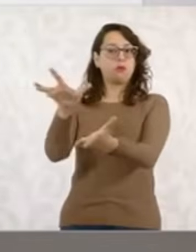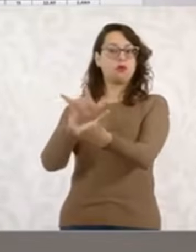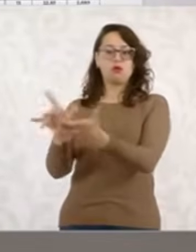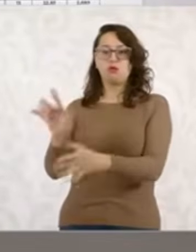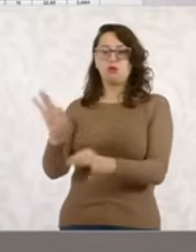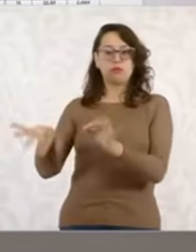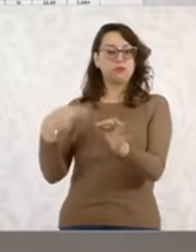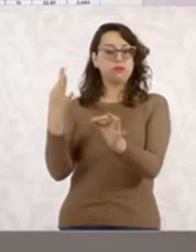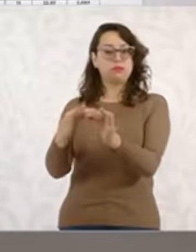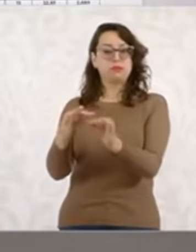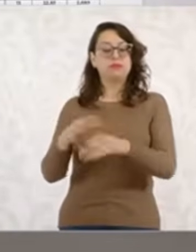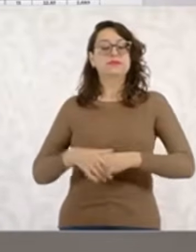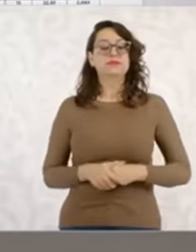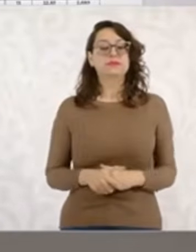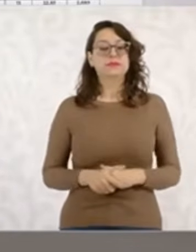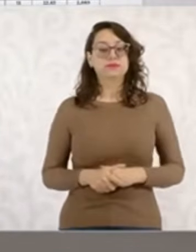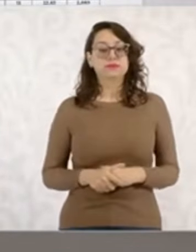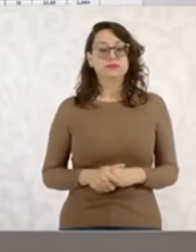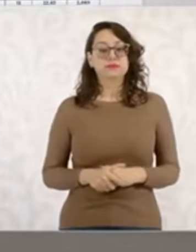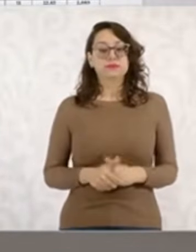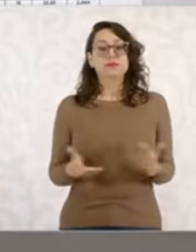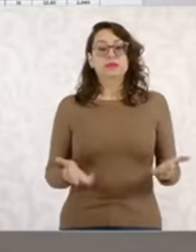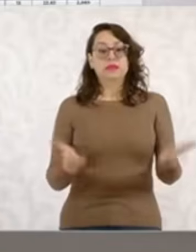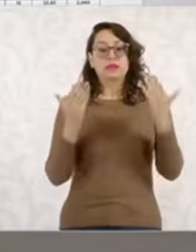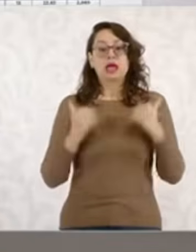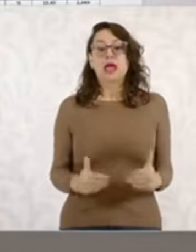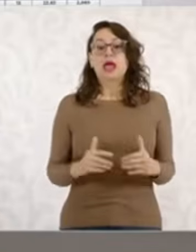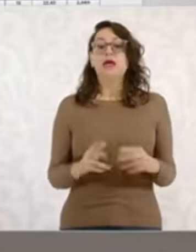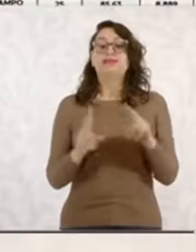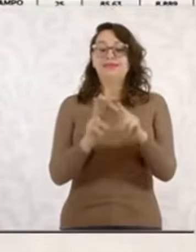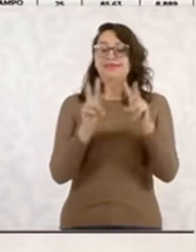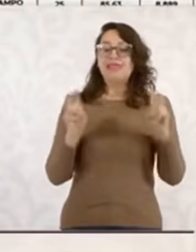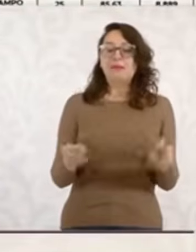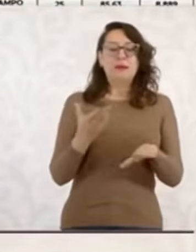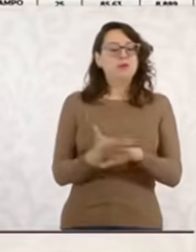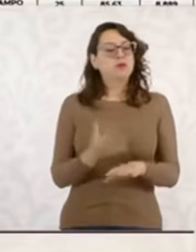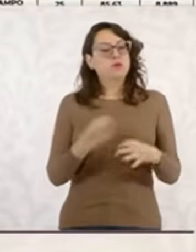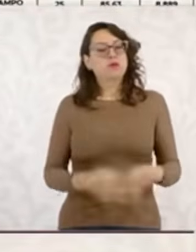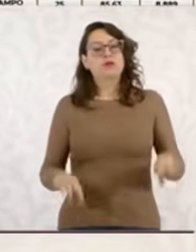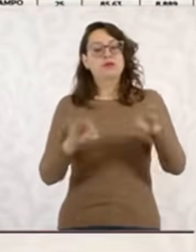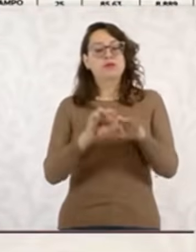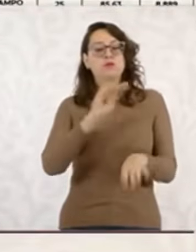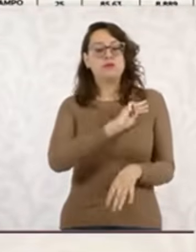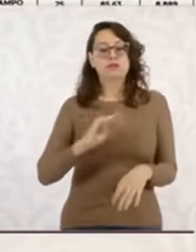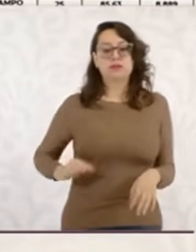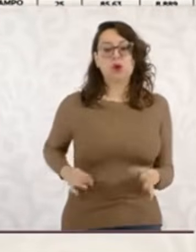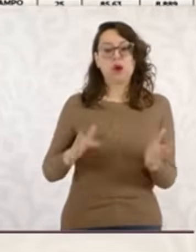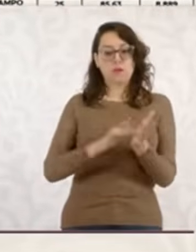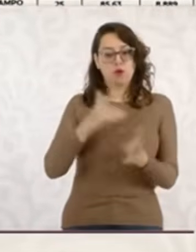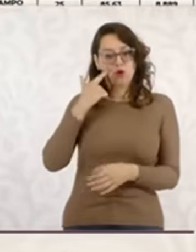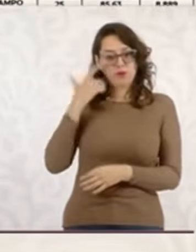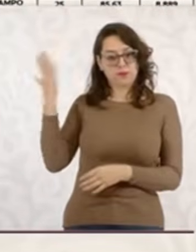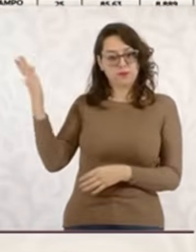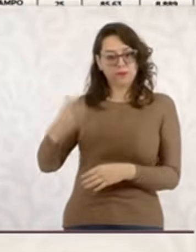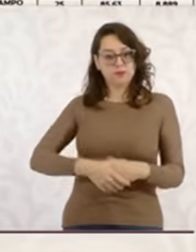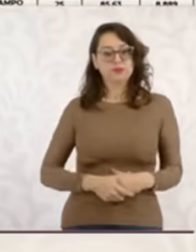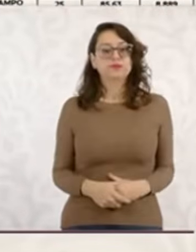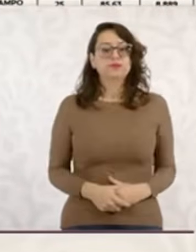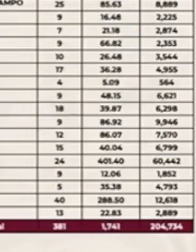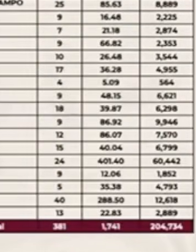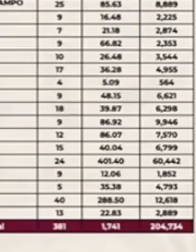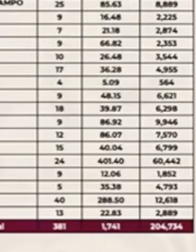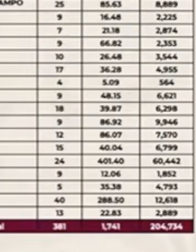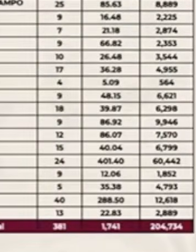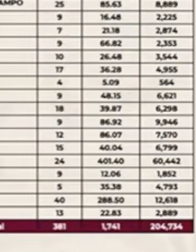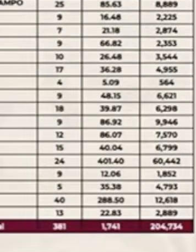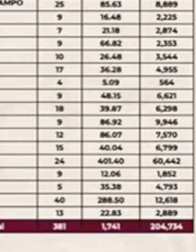favor. Una cosa muy importante es el apoyo de los municipios, de los gobiernos estatales y